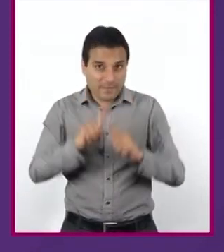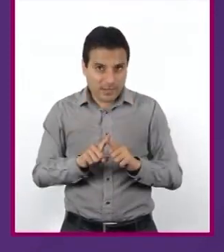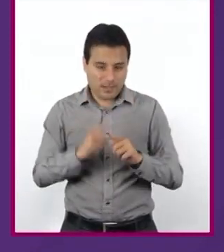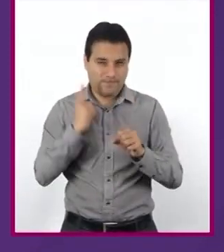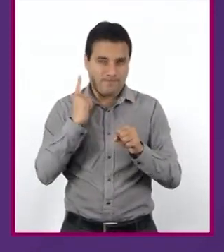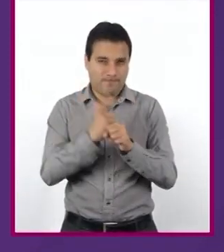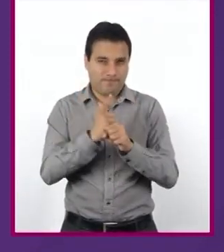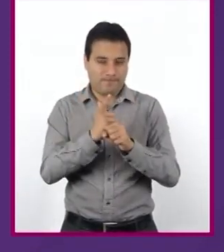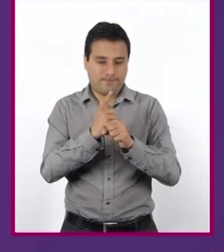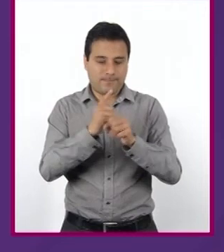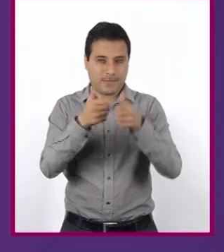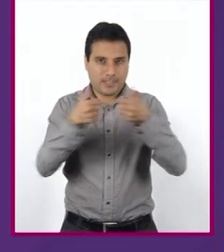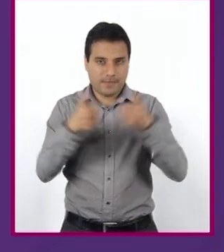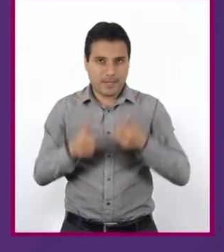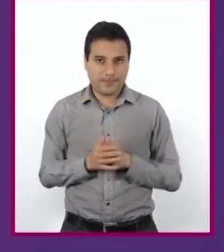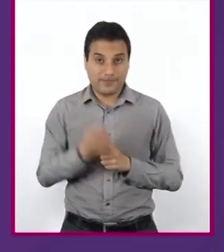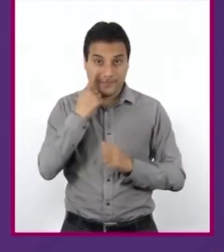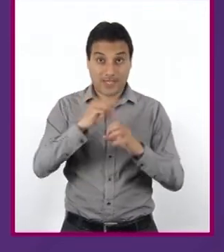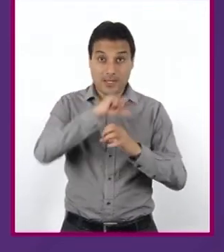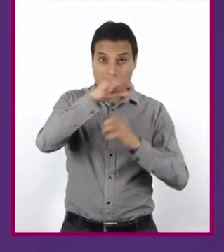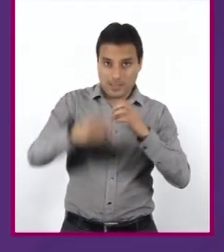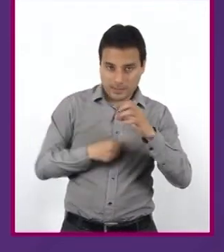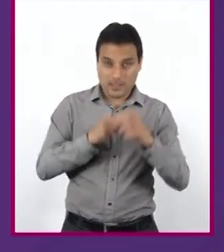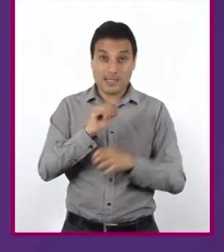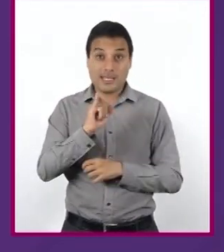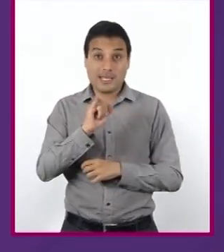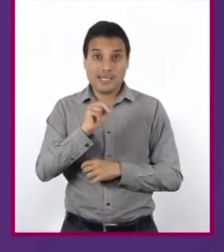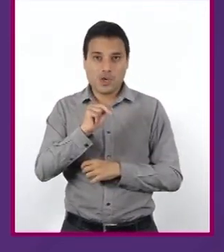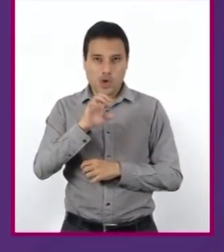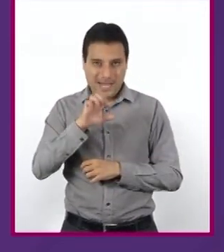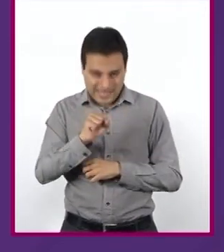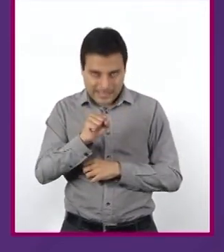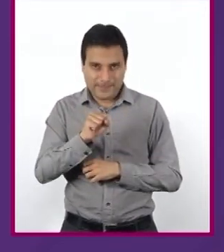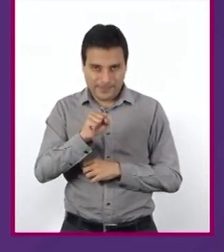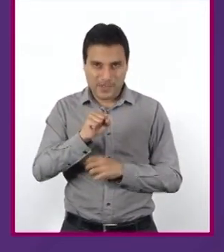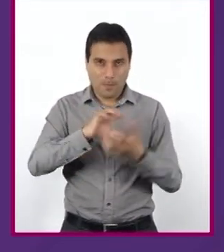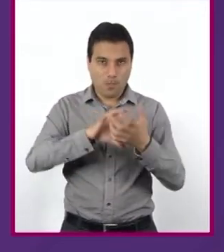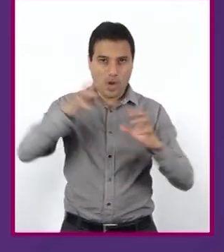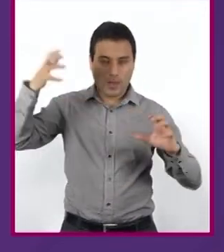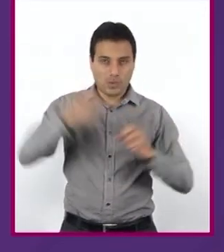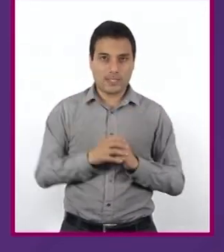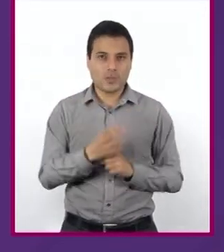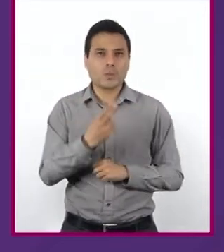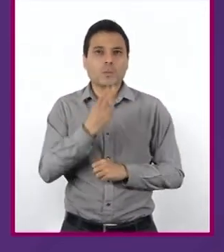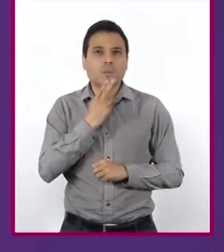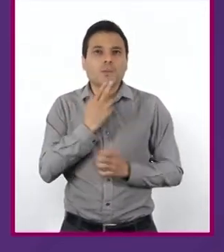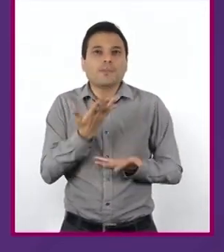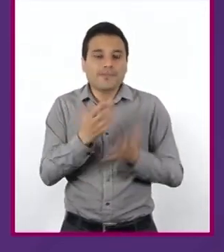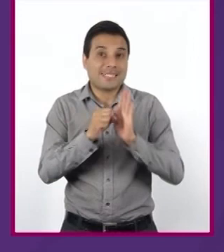para representar átomos, iones y moléculas se emplean los símbolos de los elementos.